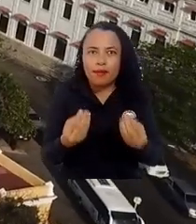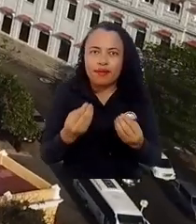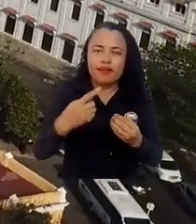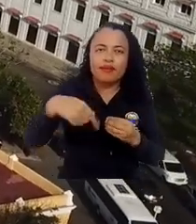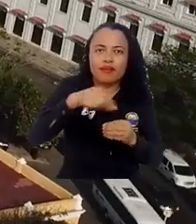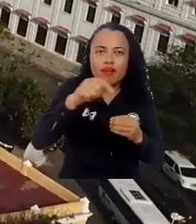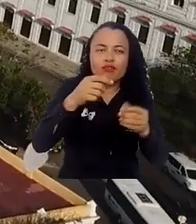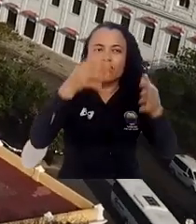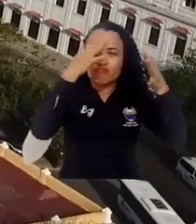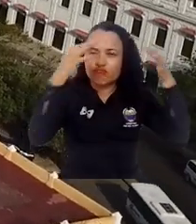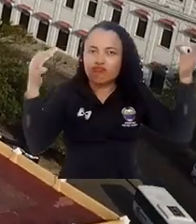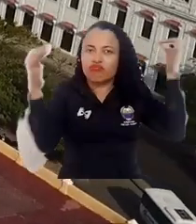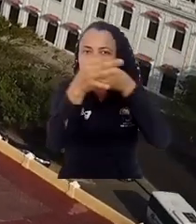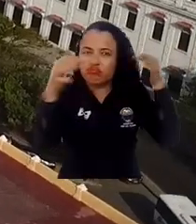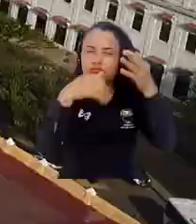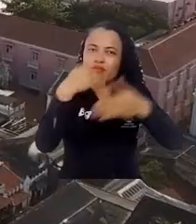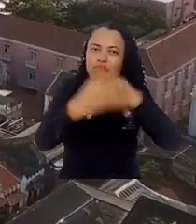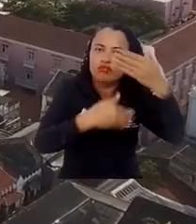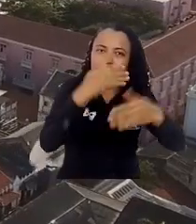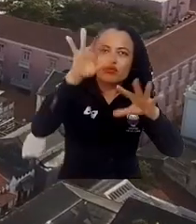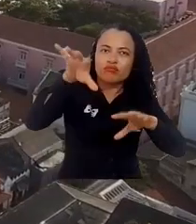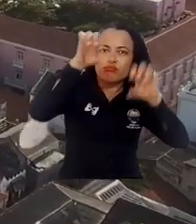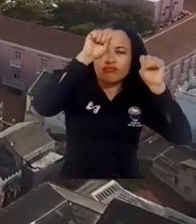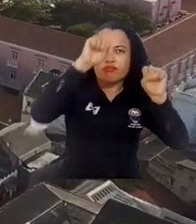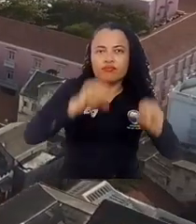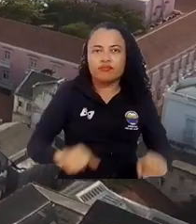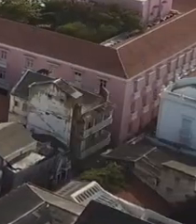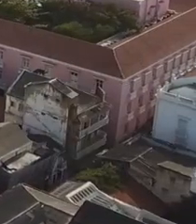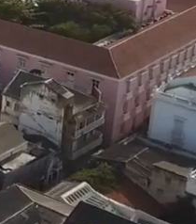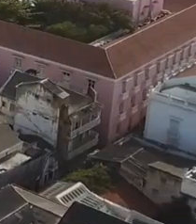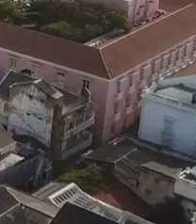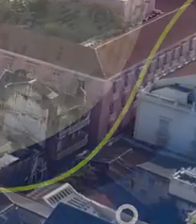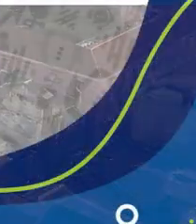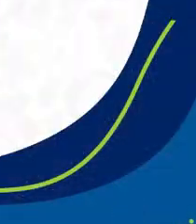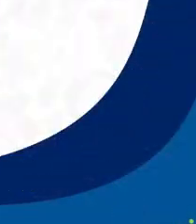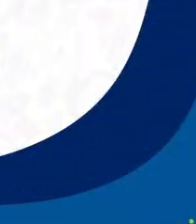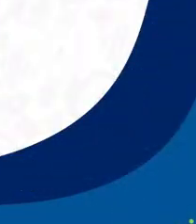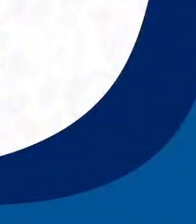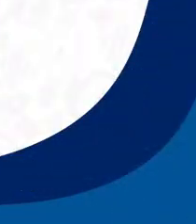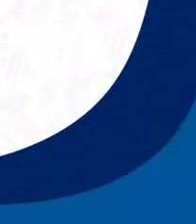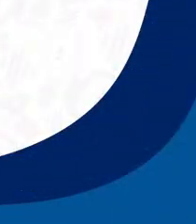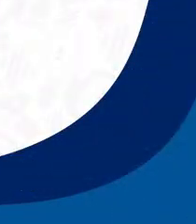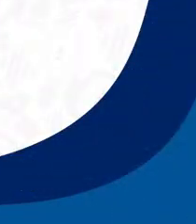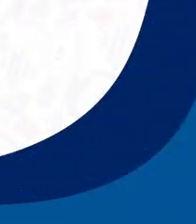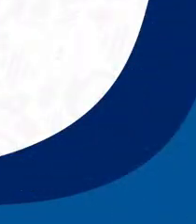de interacción y transferencia de conocimiento como parte de su proceso formativo.